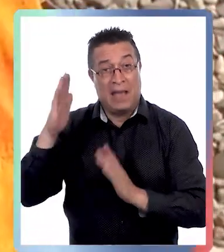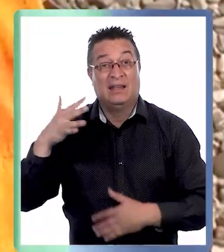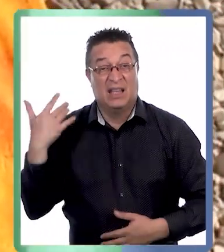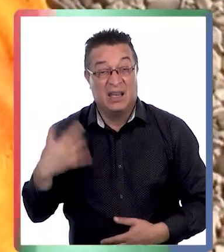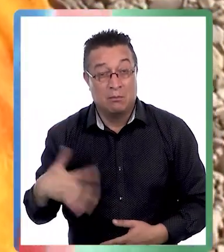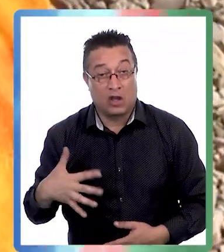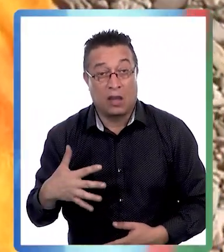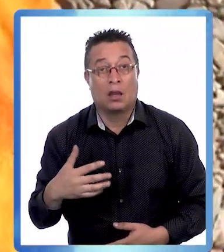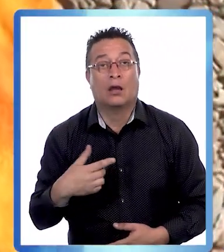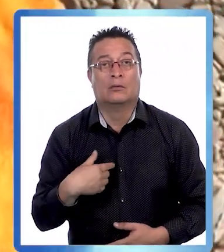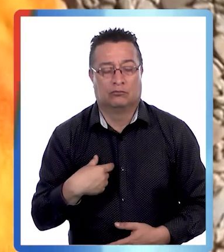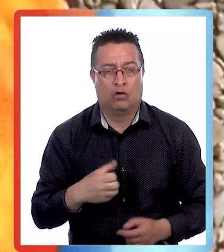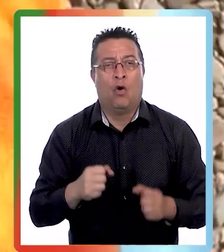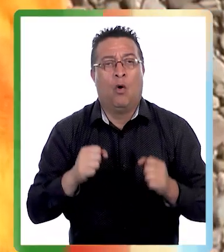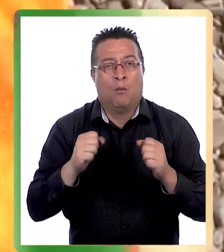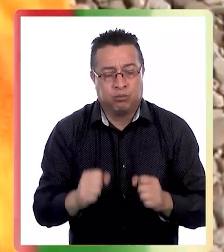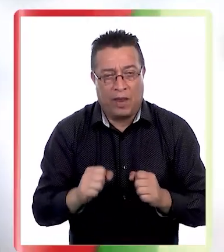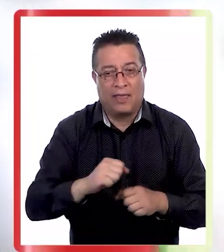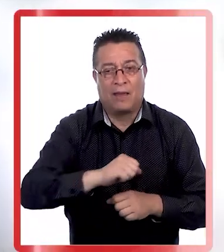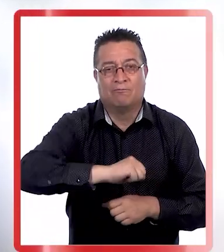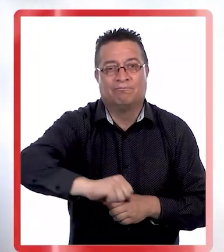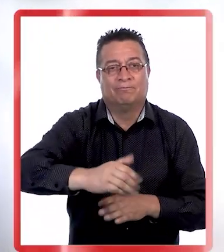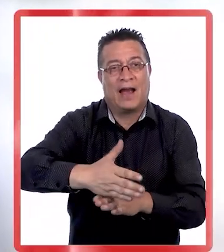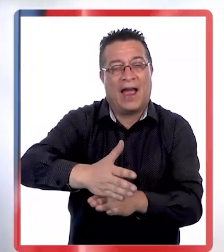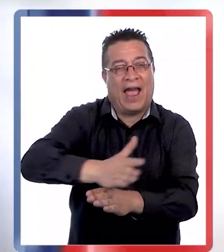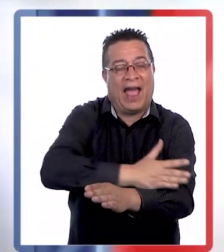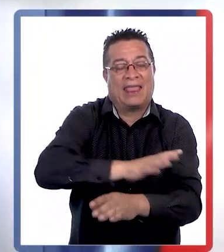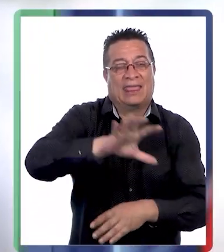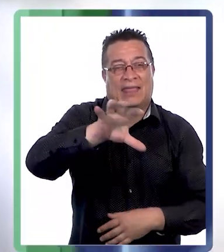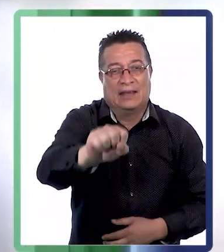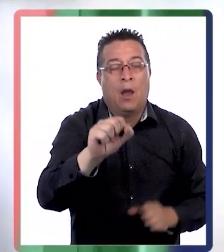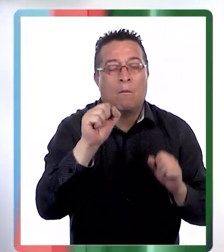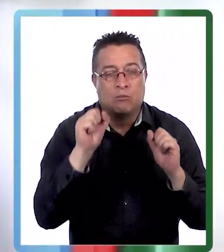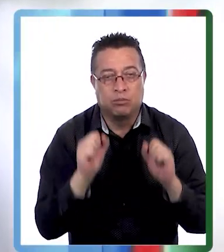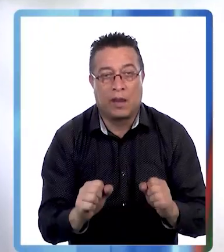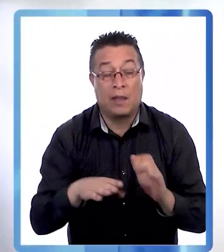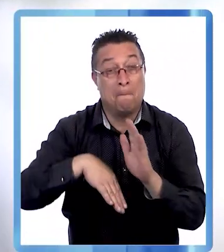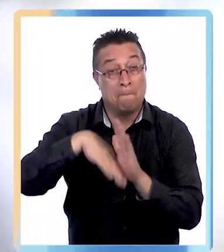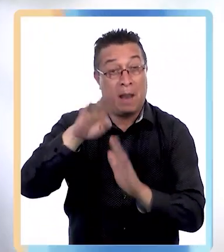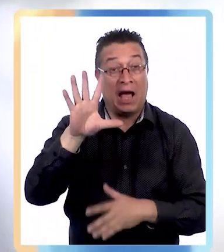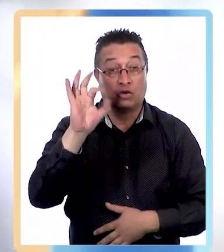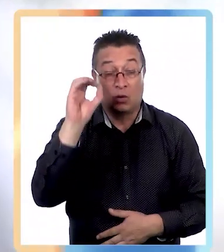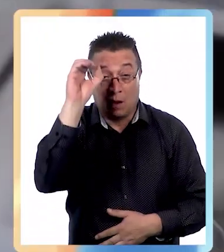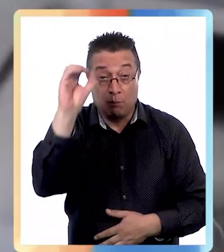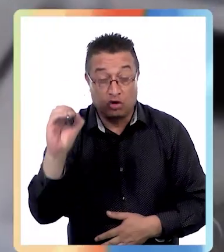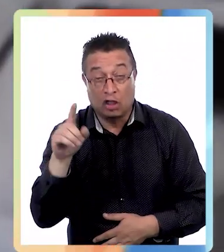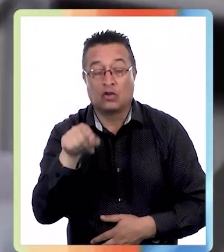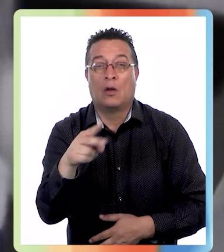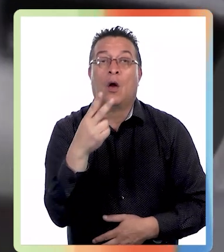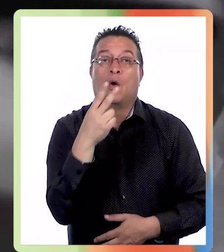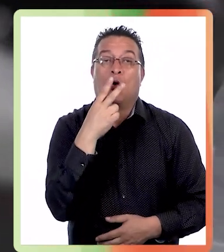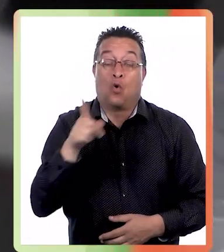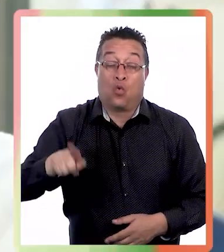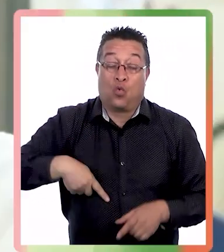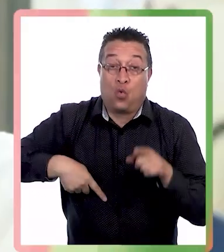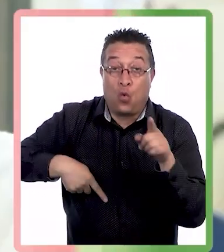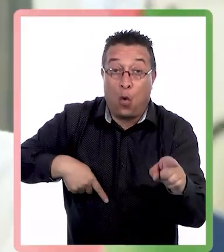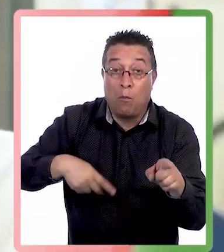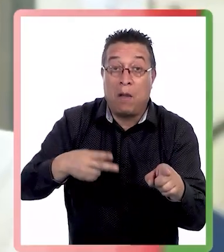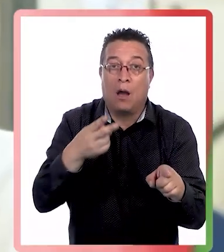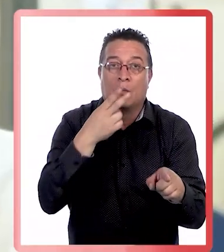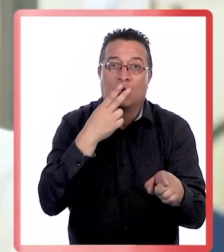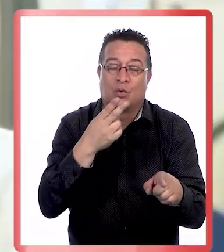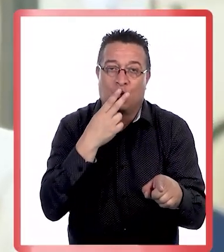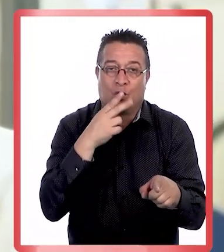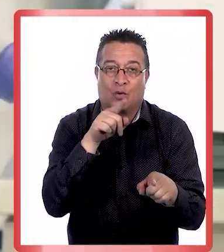tenemos capacidad de prevención. Hoy día más de la mitad de los cánceres están relacionados al tabaquismo. Es un